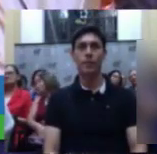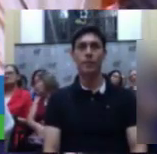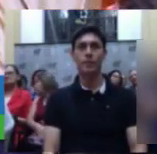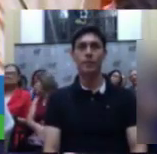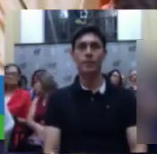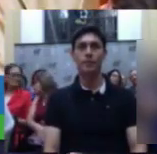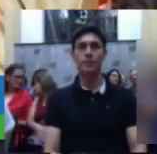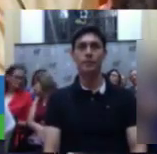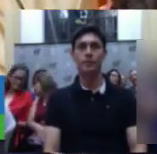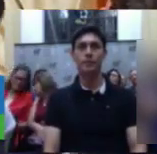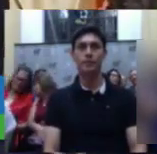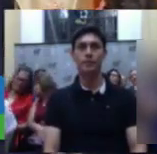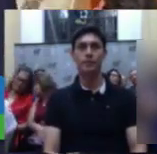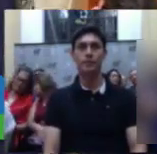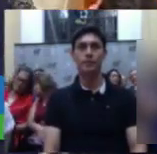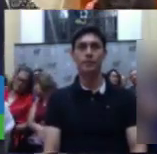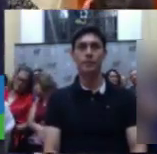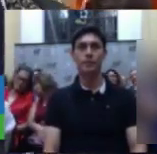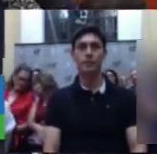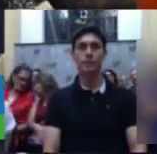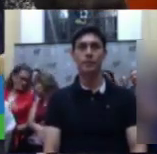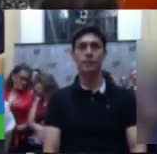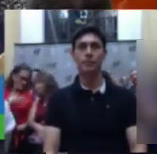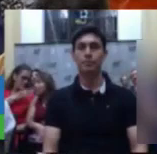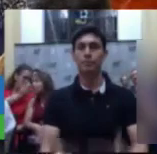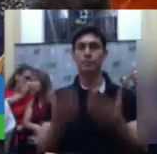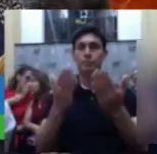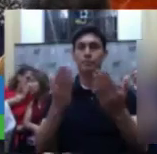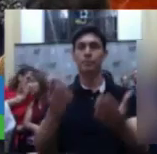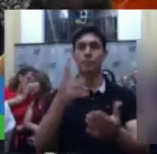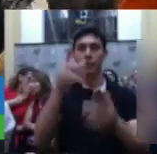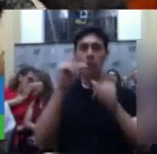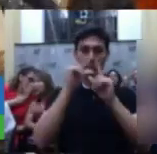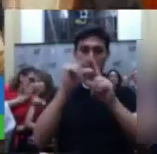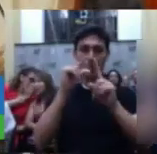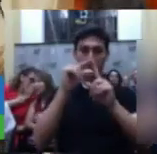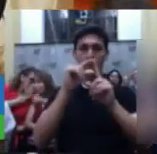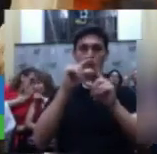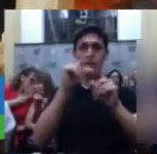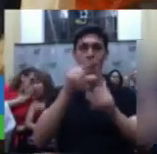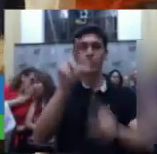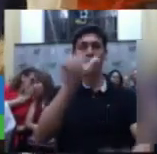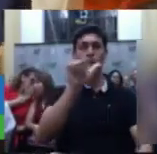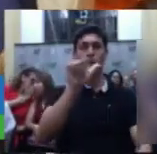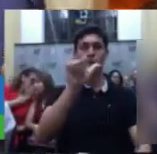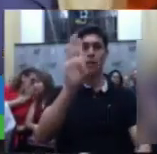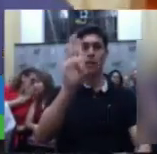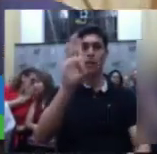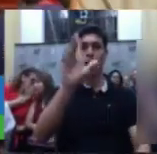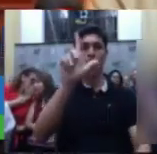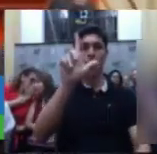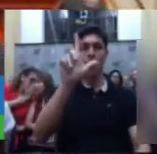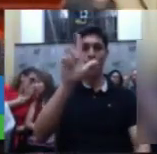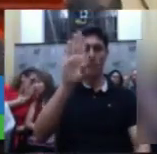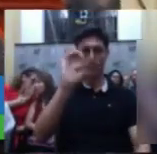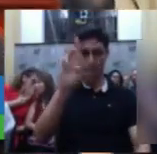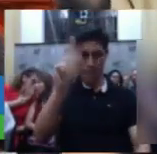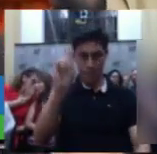Agradecemos las palabras del señor Alberto de Belaúnde de Cárdenas, congresista de la República.